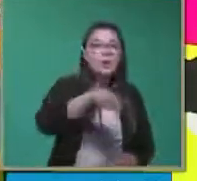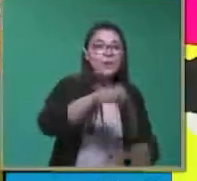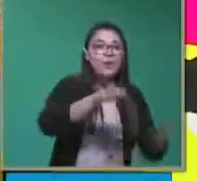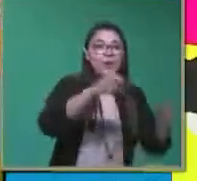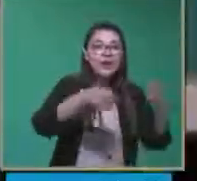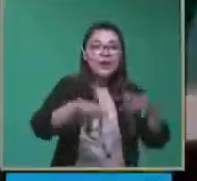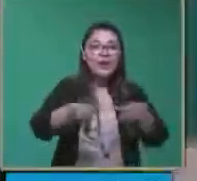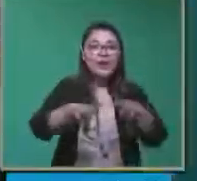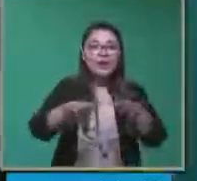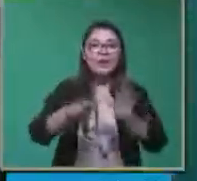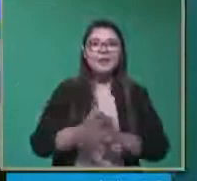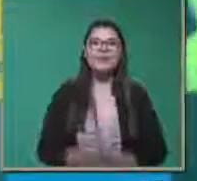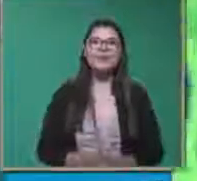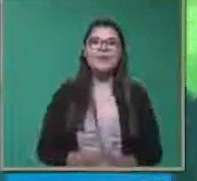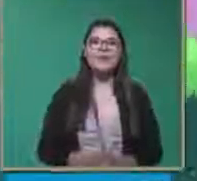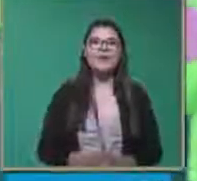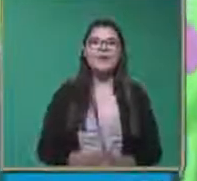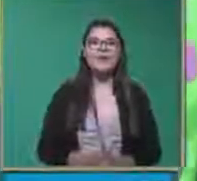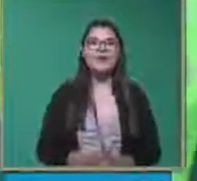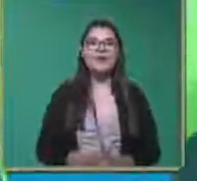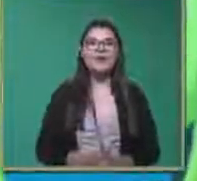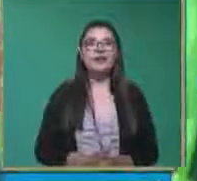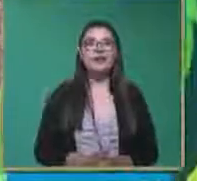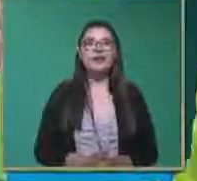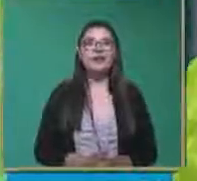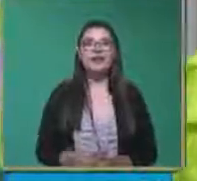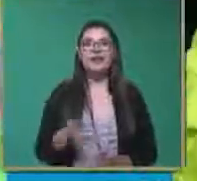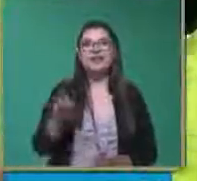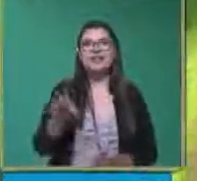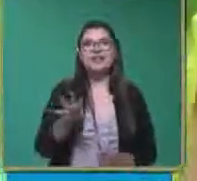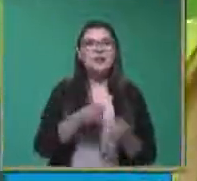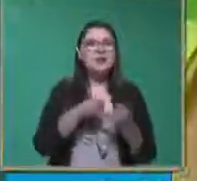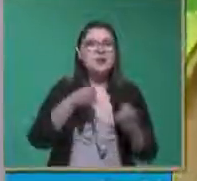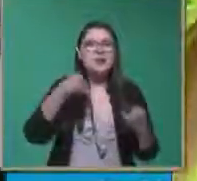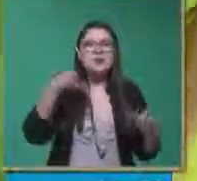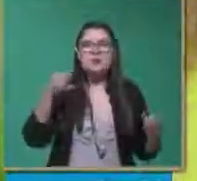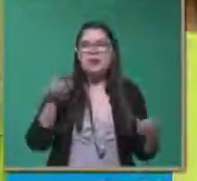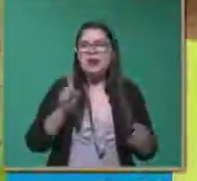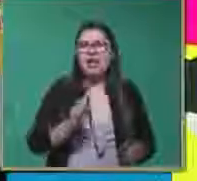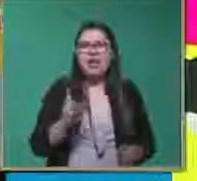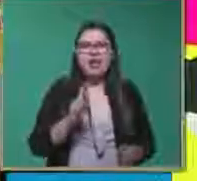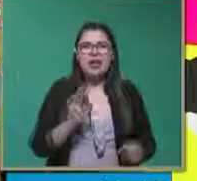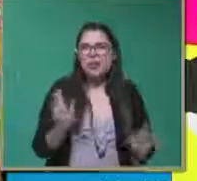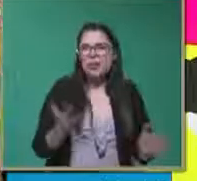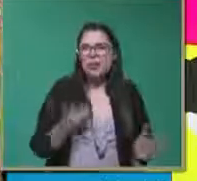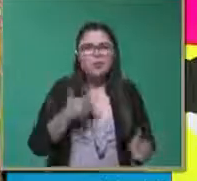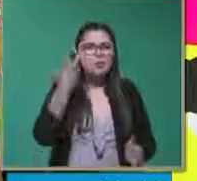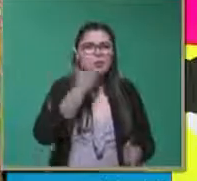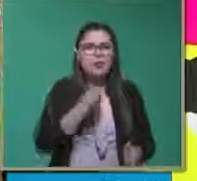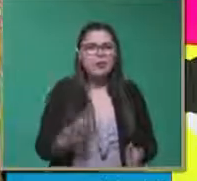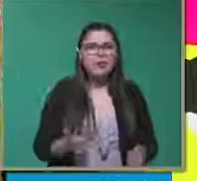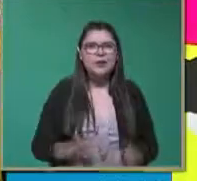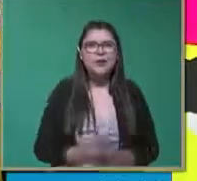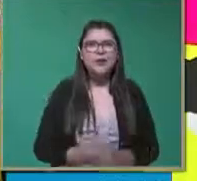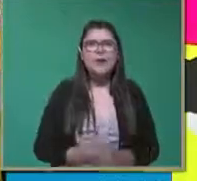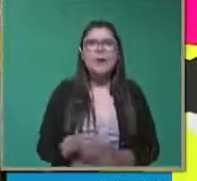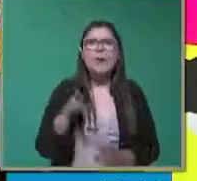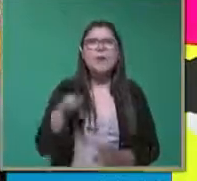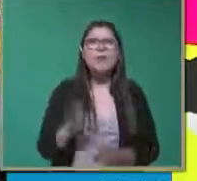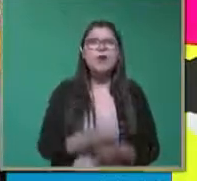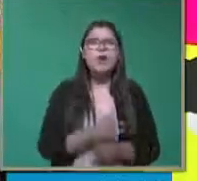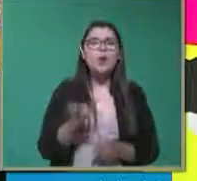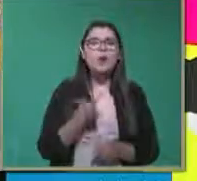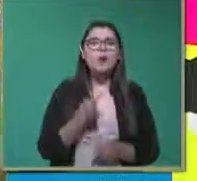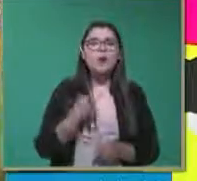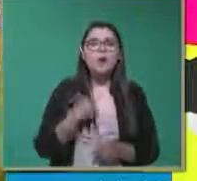Bulería. Bueno, pero mira. Está todo flaquito, sin chiste este conejo. Pero, ¿sabes por qué está todo flaco y sin chiste tú, maestra